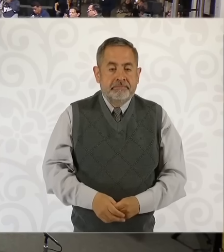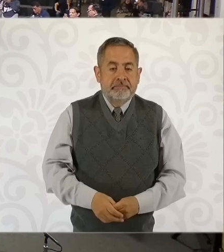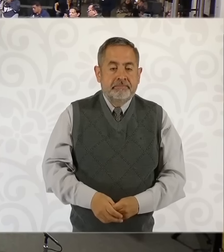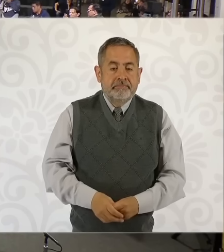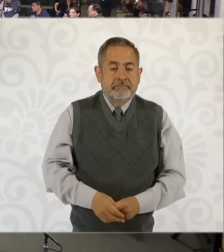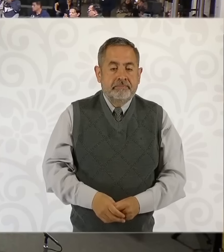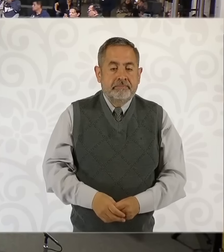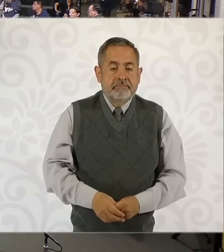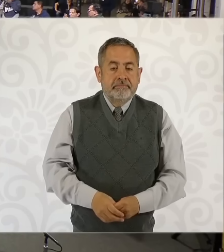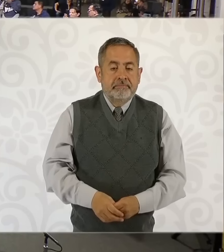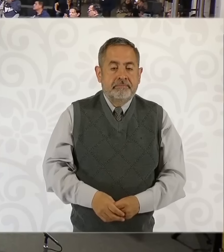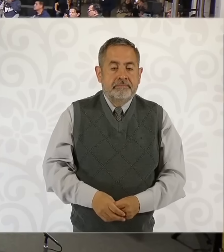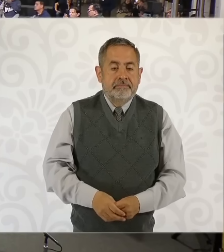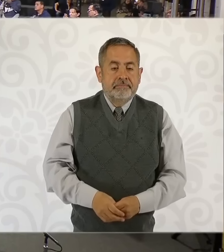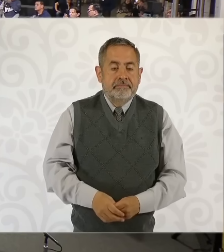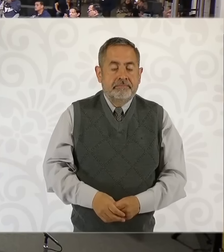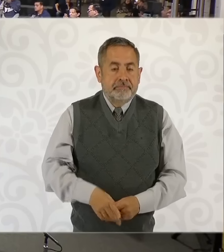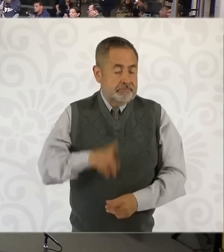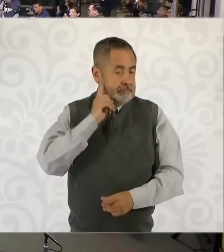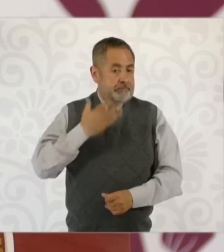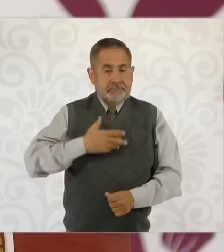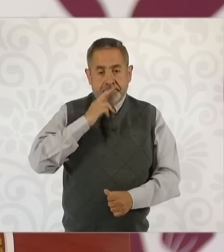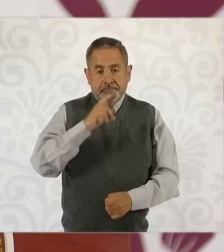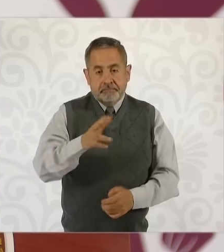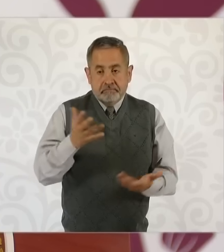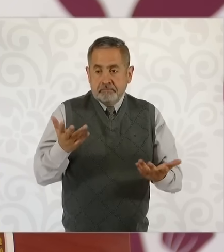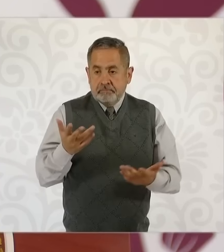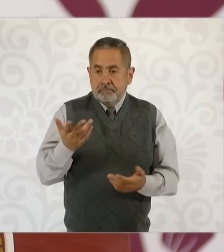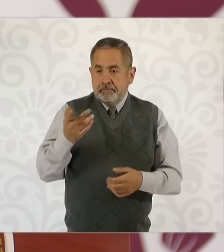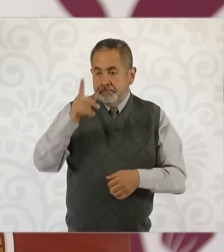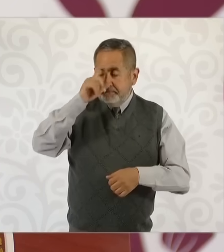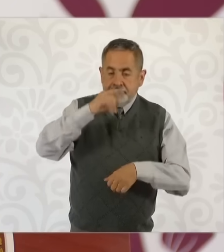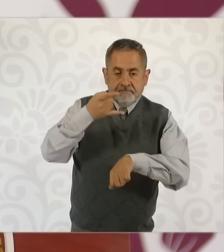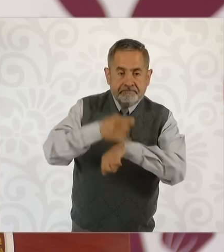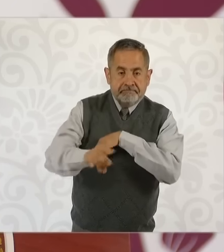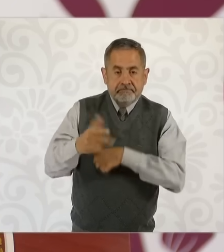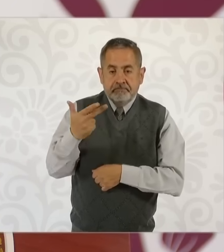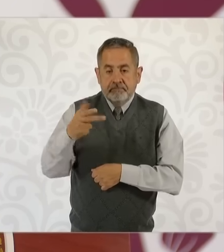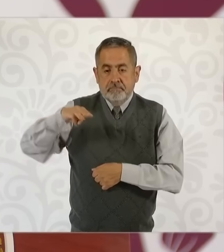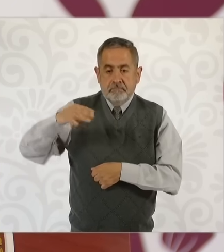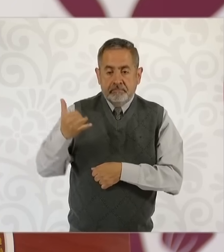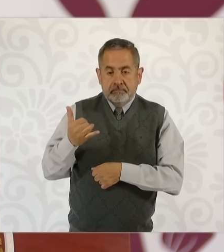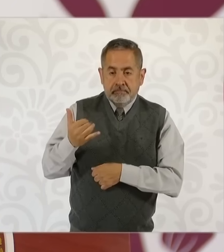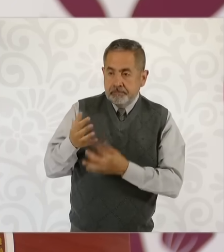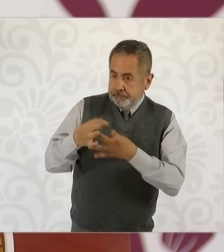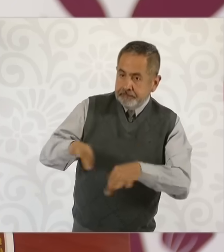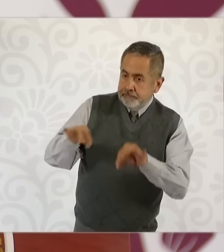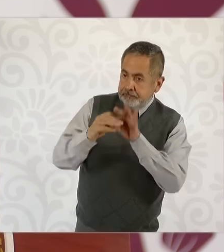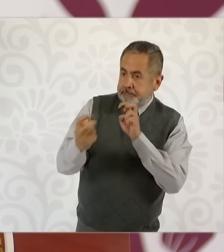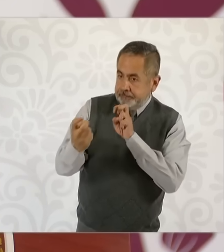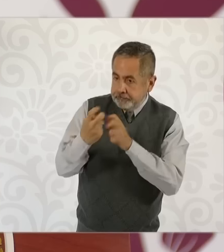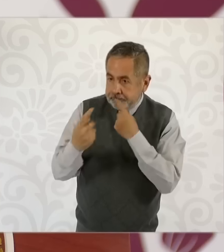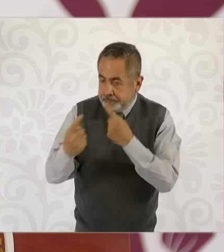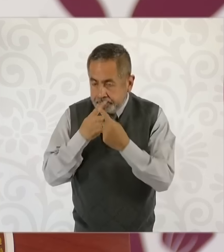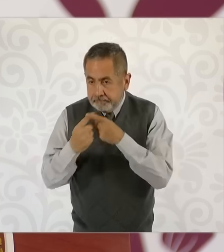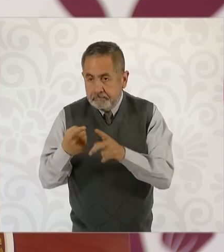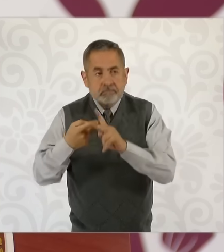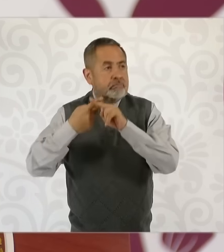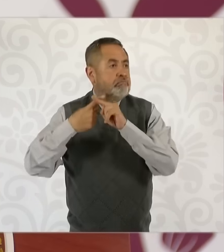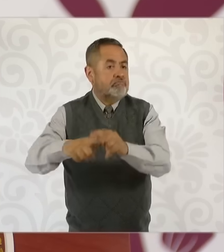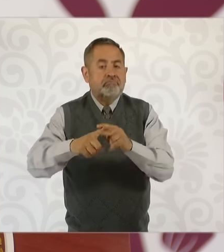de asistir? Pues por lo pronto la del 8 de mayo, que sí es importante porque era antes de